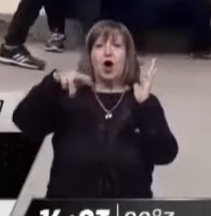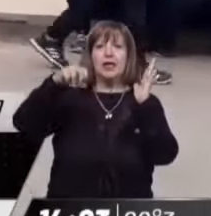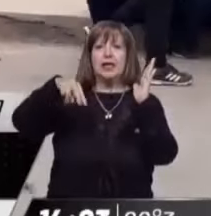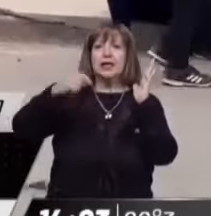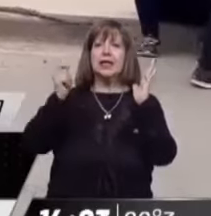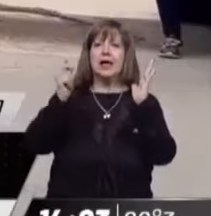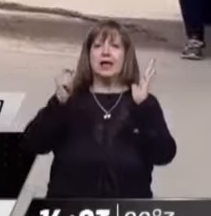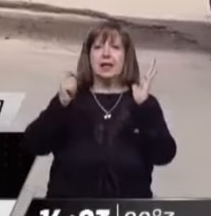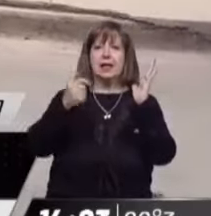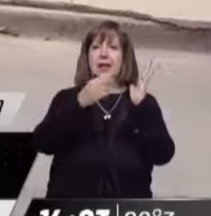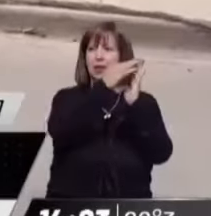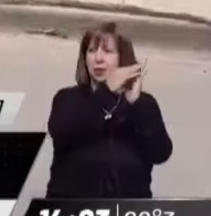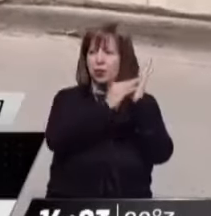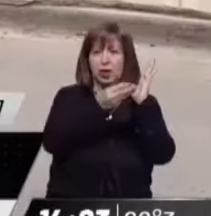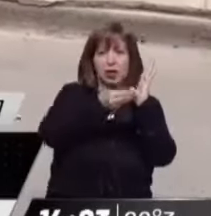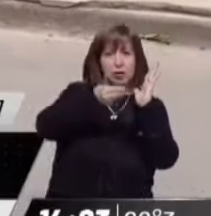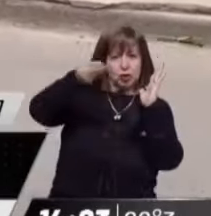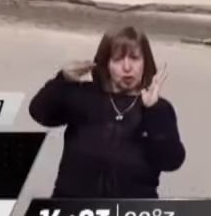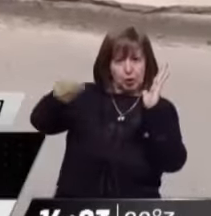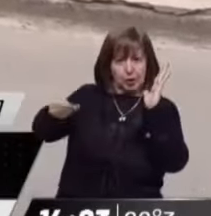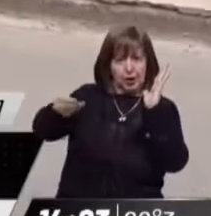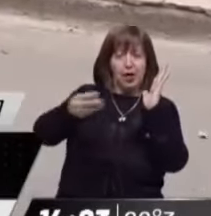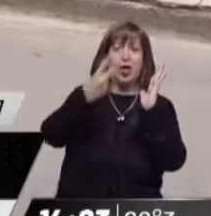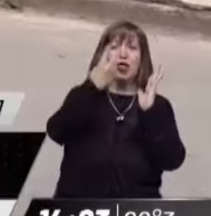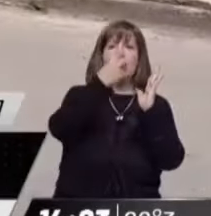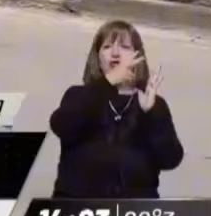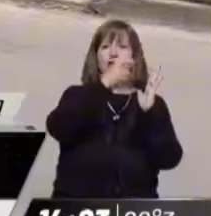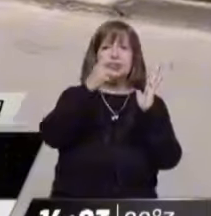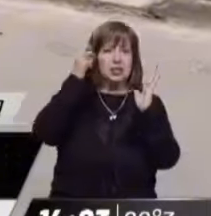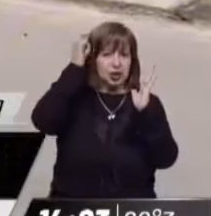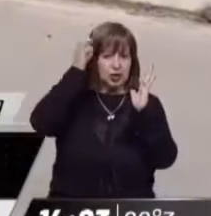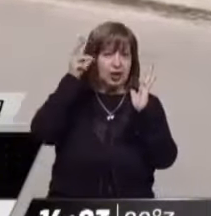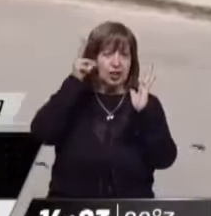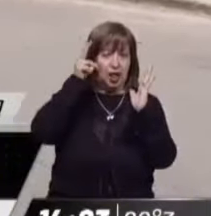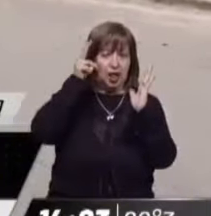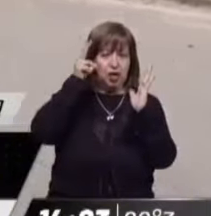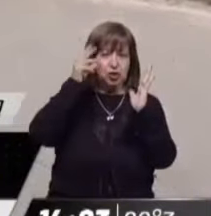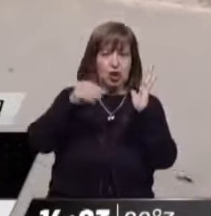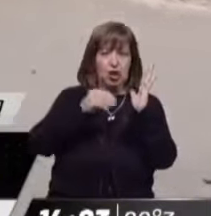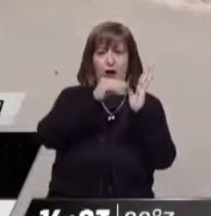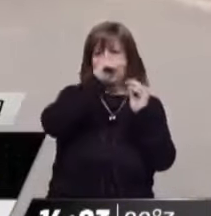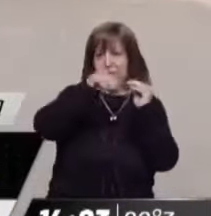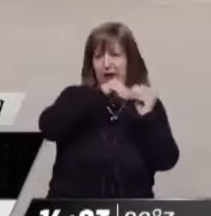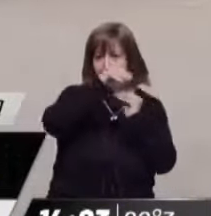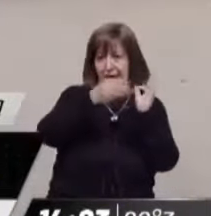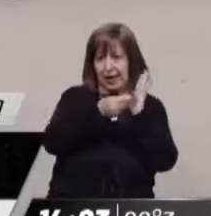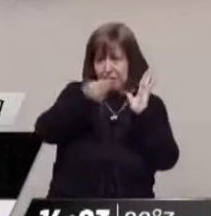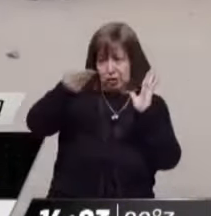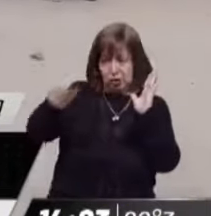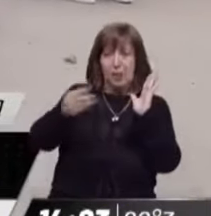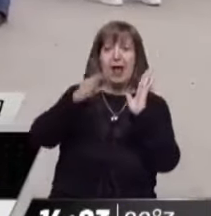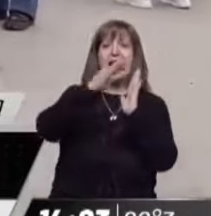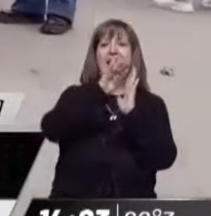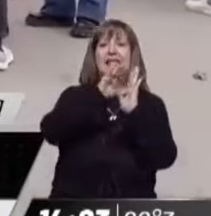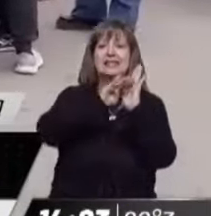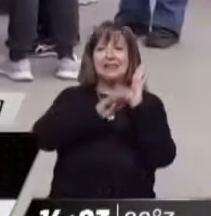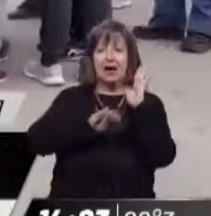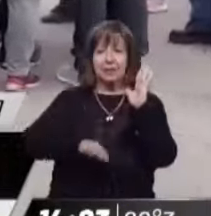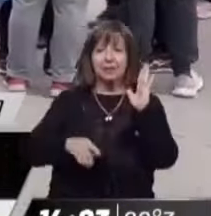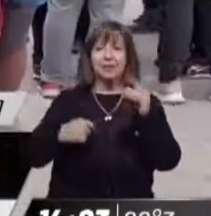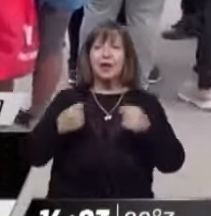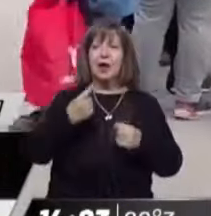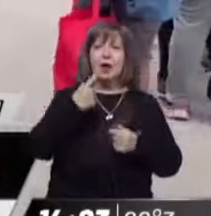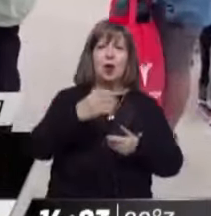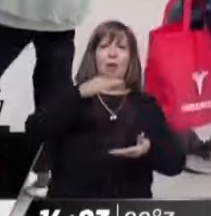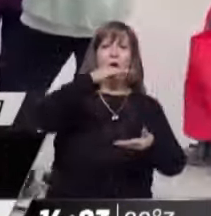la entrega de leche, que son 238 familias. Serían entonces 4 cajas de leche, es